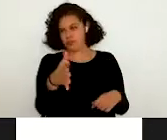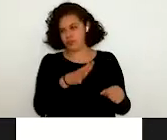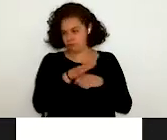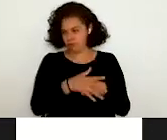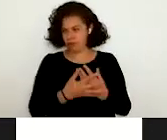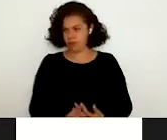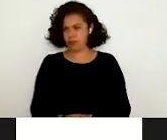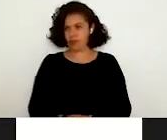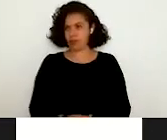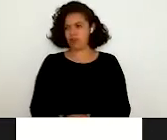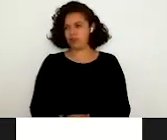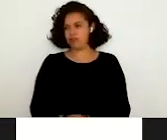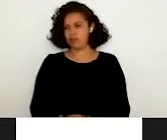otras